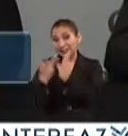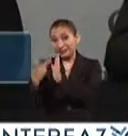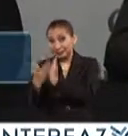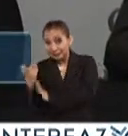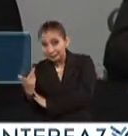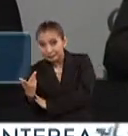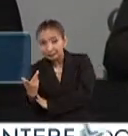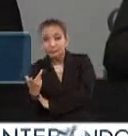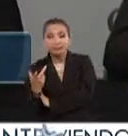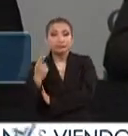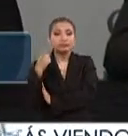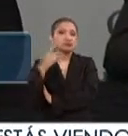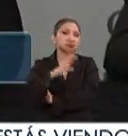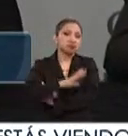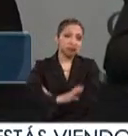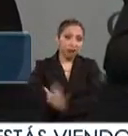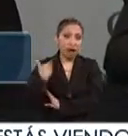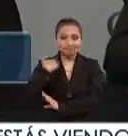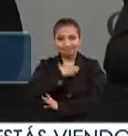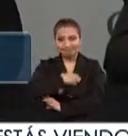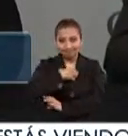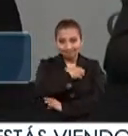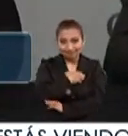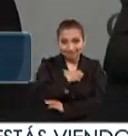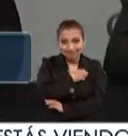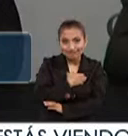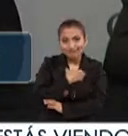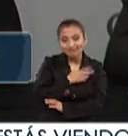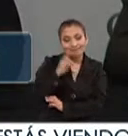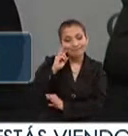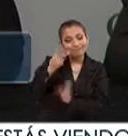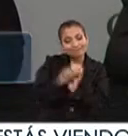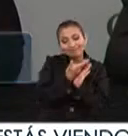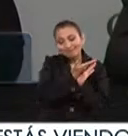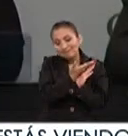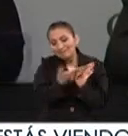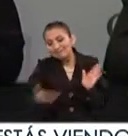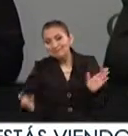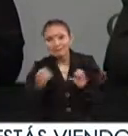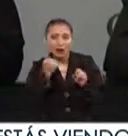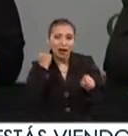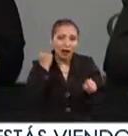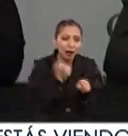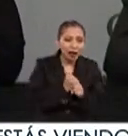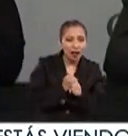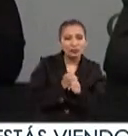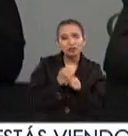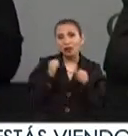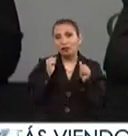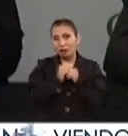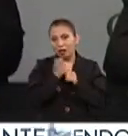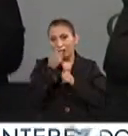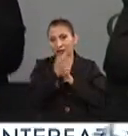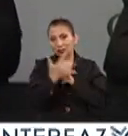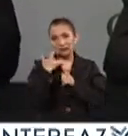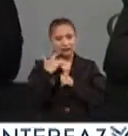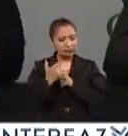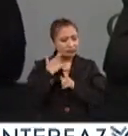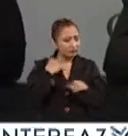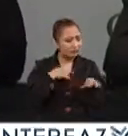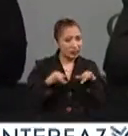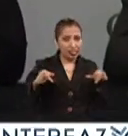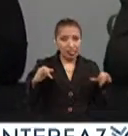edición. Estamos muy contentos de lo que ha ocurrido en estos años con este esfuerzo